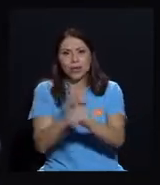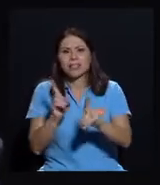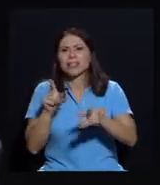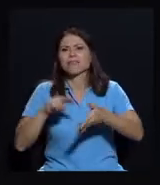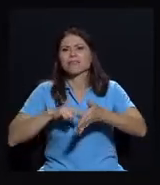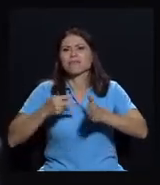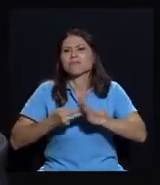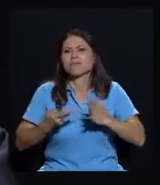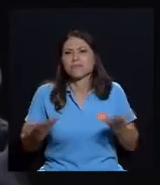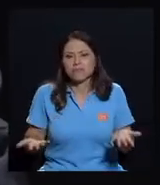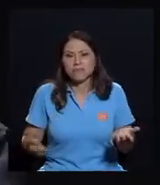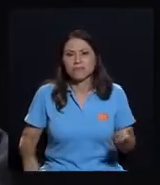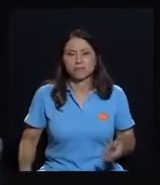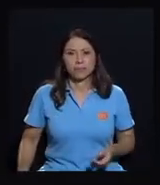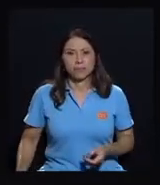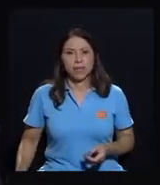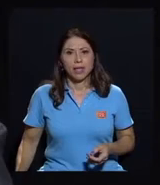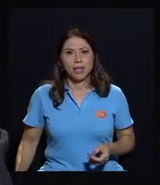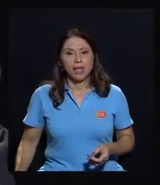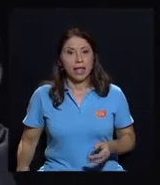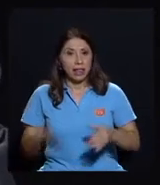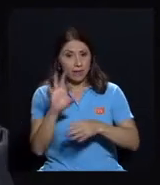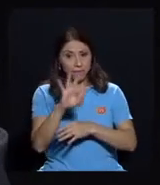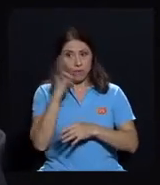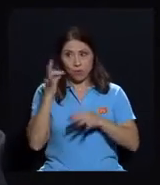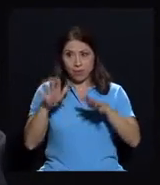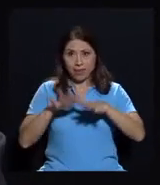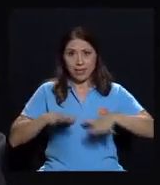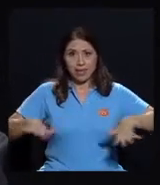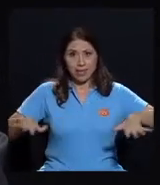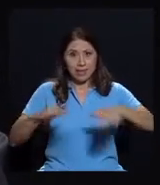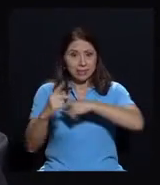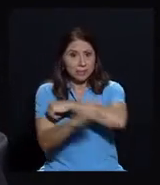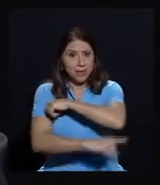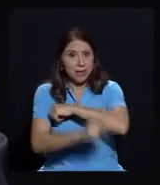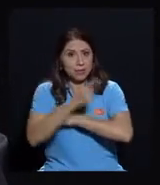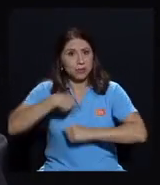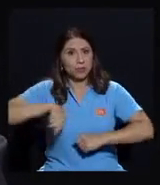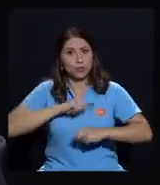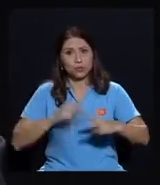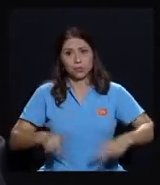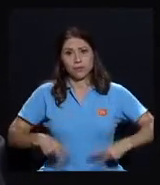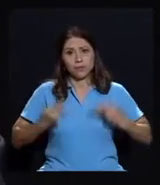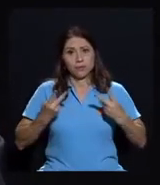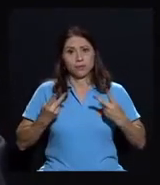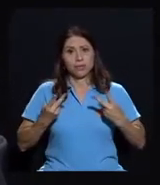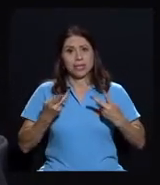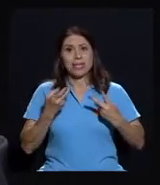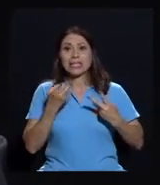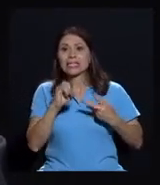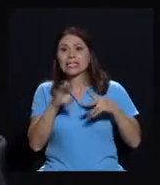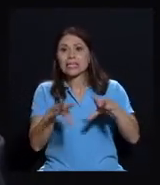eso es la manera como en este territorio vivimos y si aceptamos en esa convivencia respetar